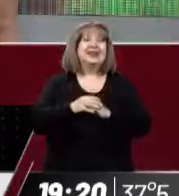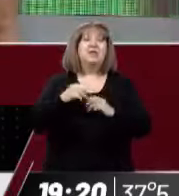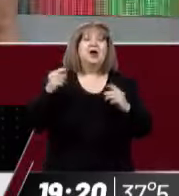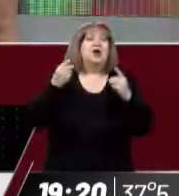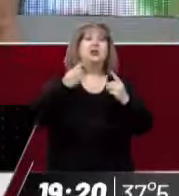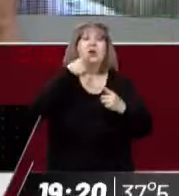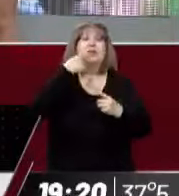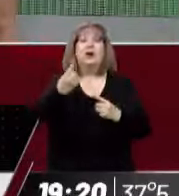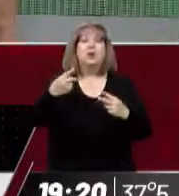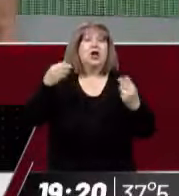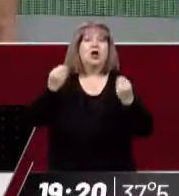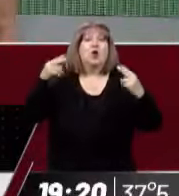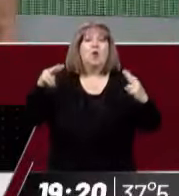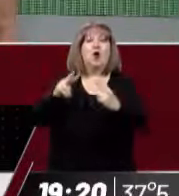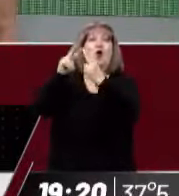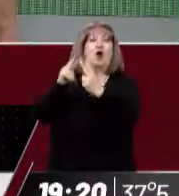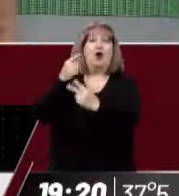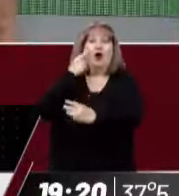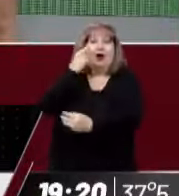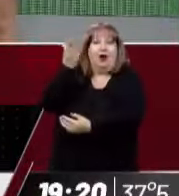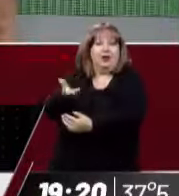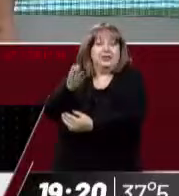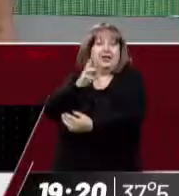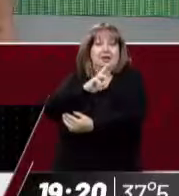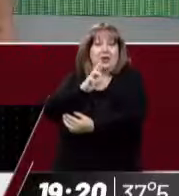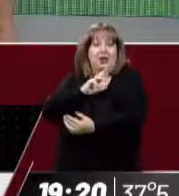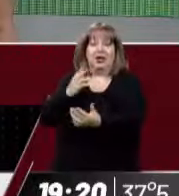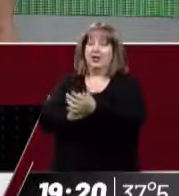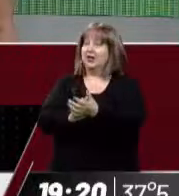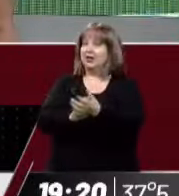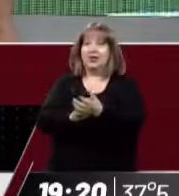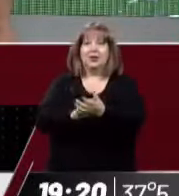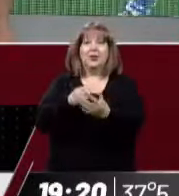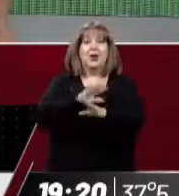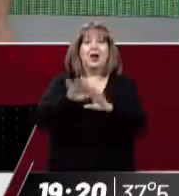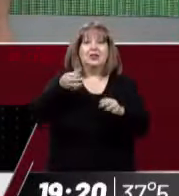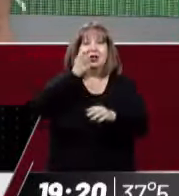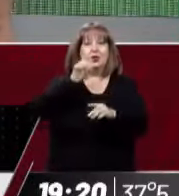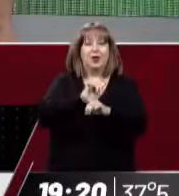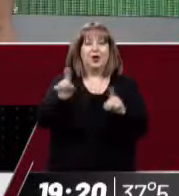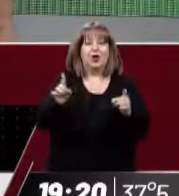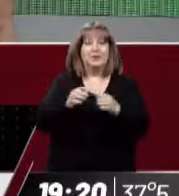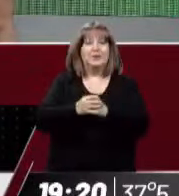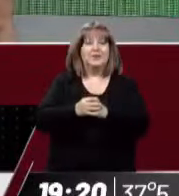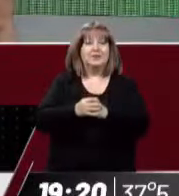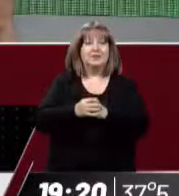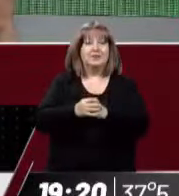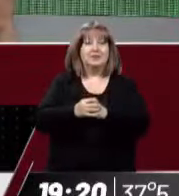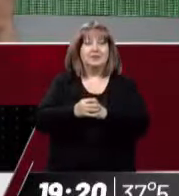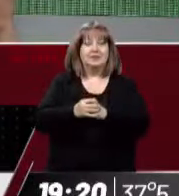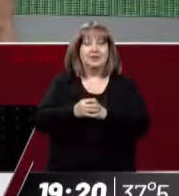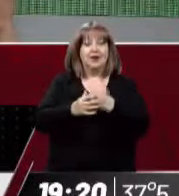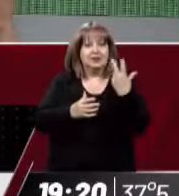Llegaron los tragos. ¿Cómo la conoció Tomás? La historia de amor, Julián, no te la pierdas. Lo hemos invitado unos tragos a los chicos, gracias. ¿Por qué trae tres? No,